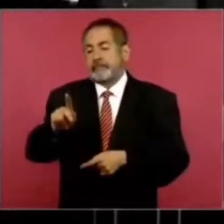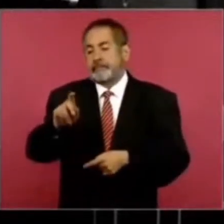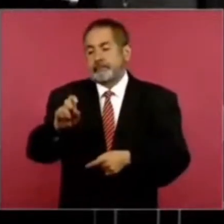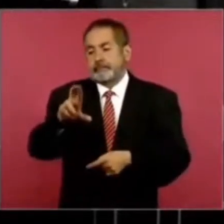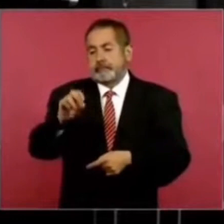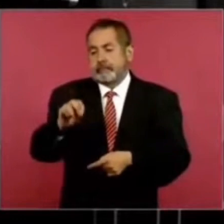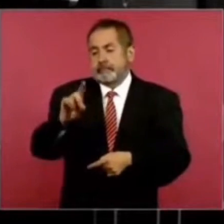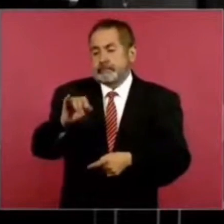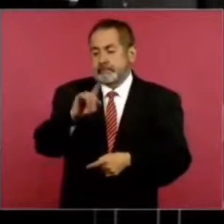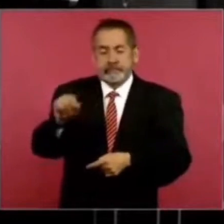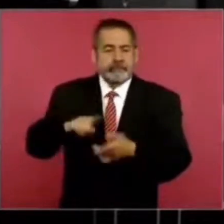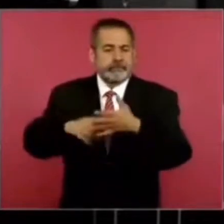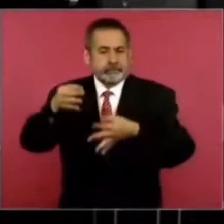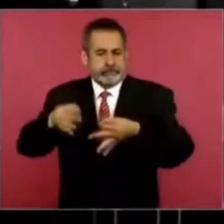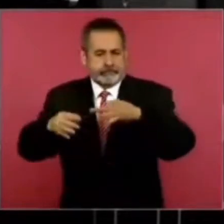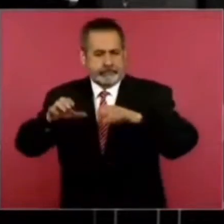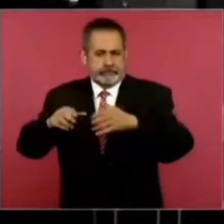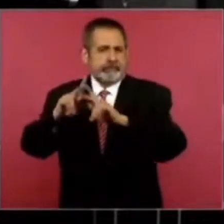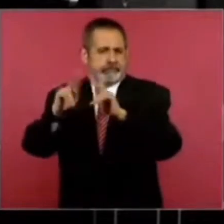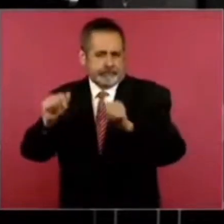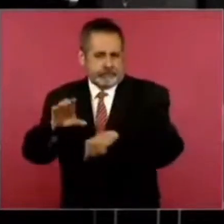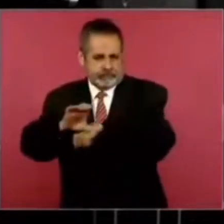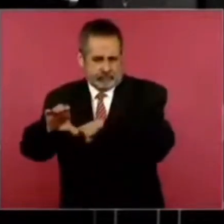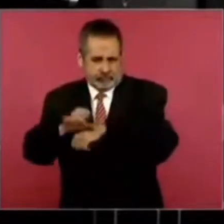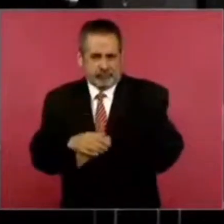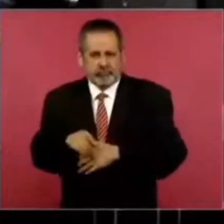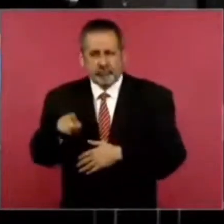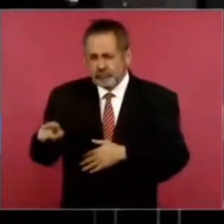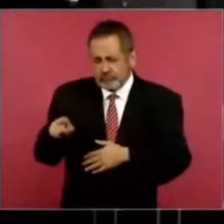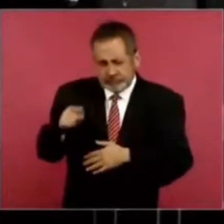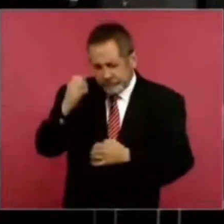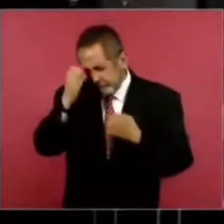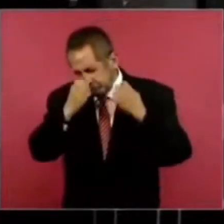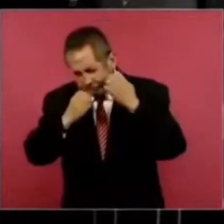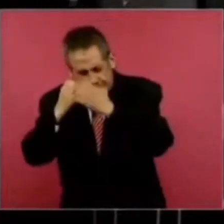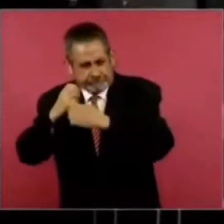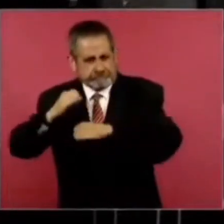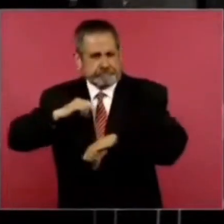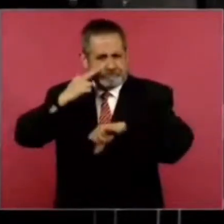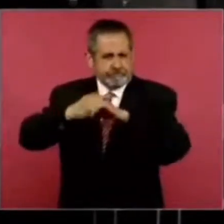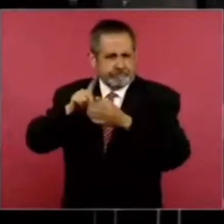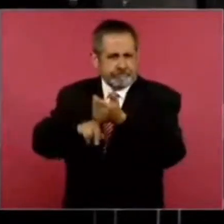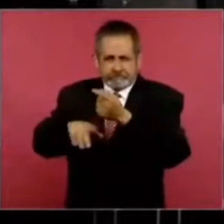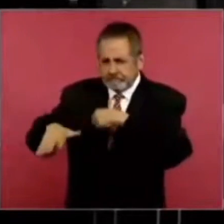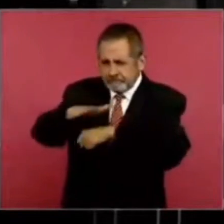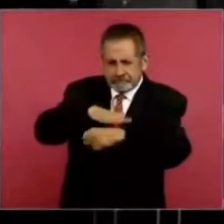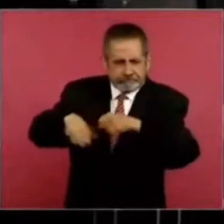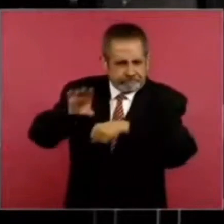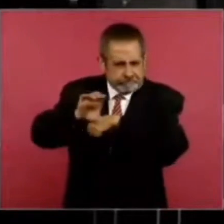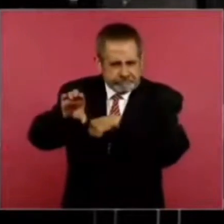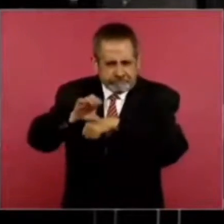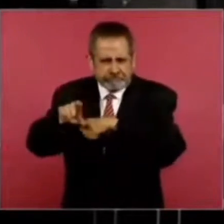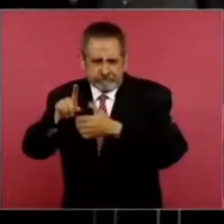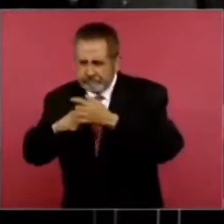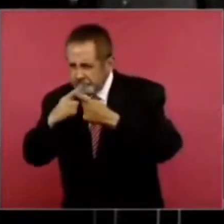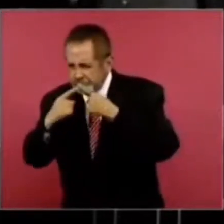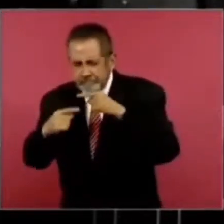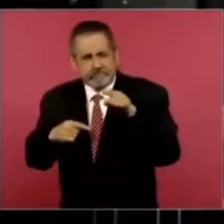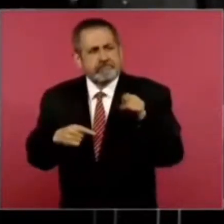de la Jurisdicción Especial para la Paz de Colombia, que dice que ha hecho un análisis con lo que a él le ha tocado llevar en Colombia también, incluso algunos temas en